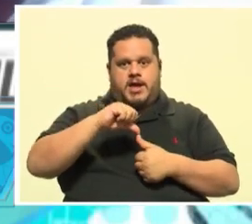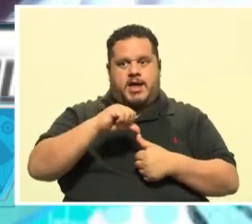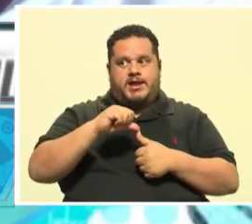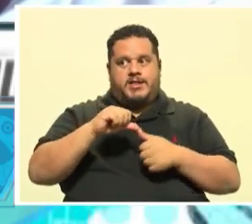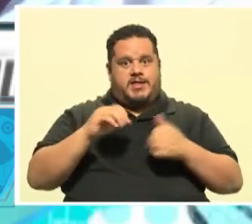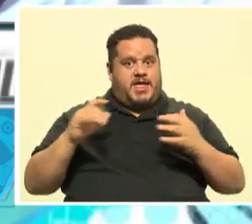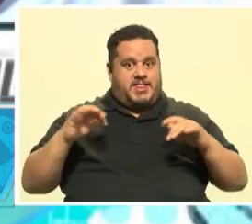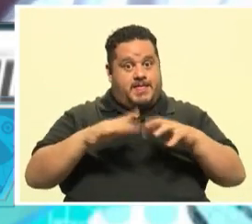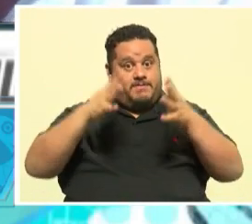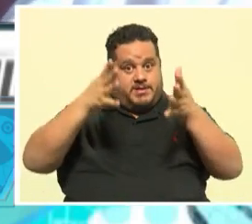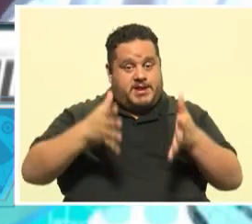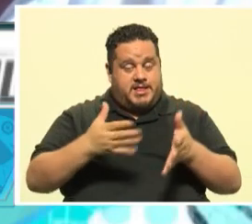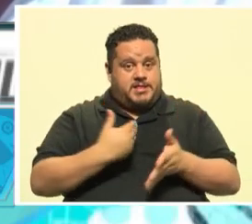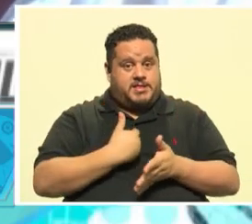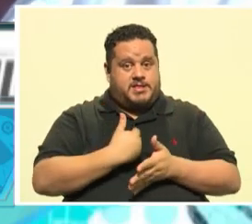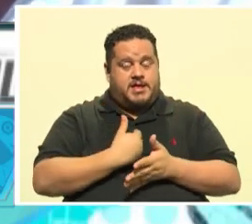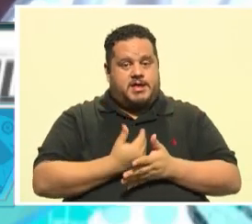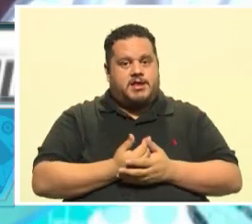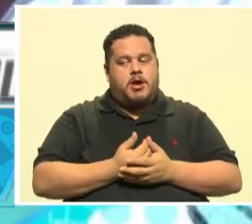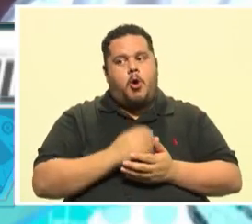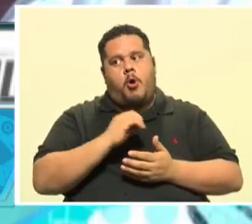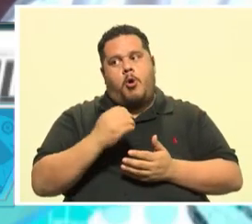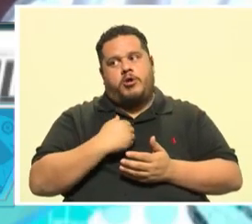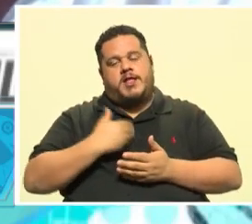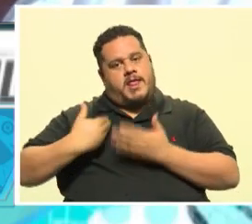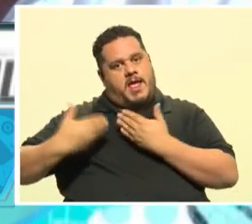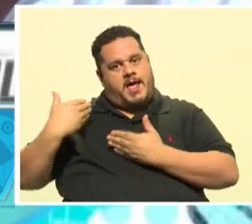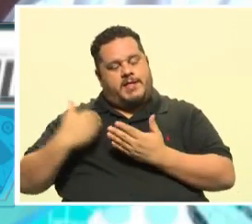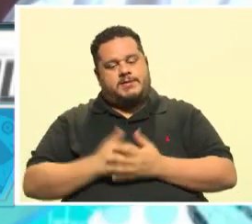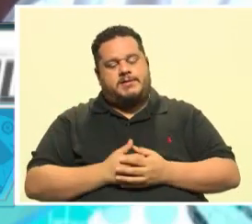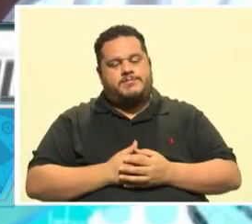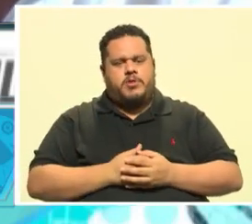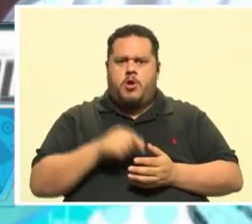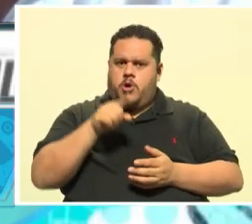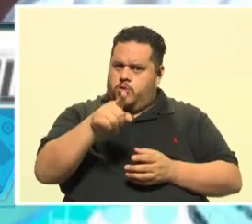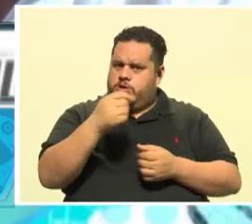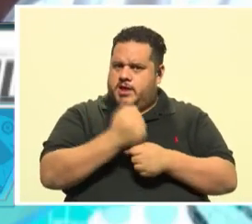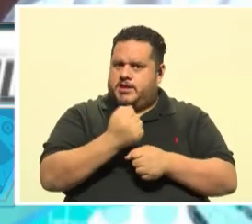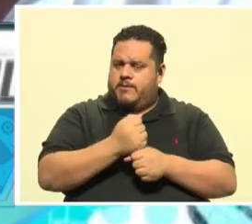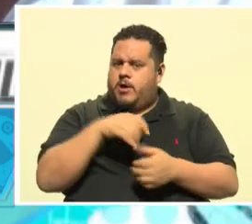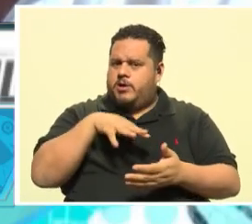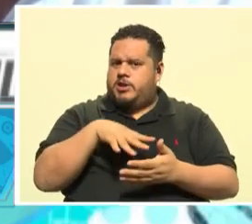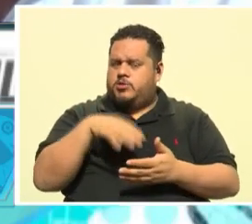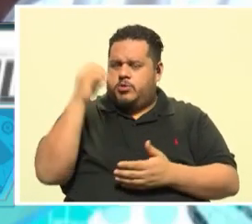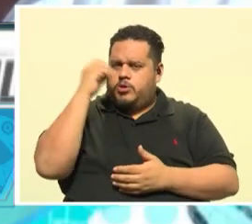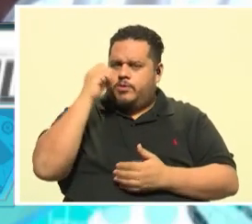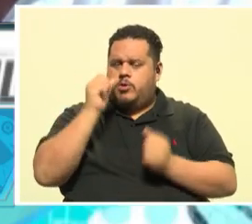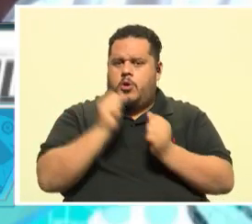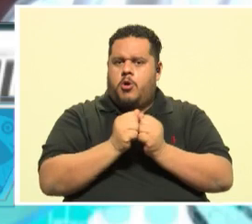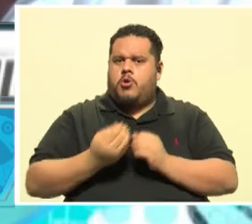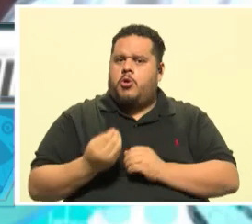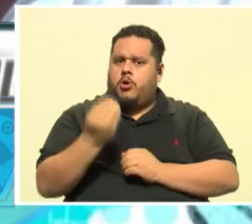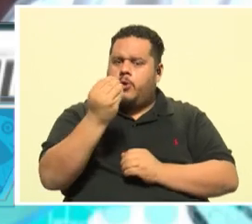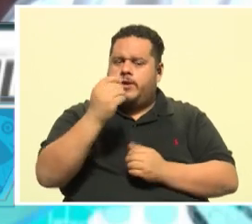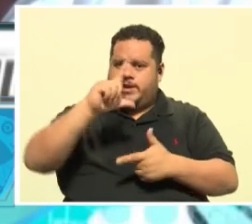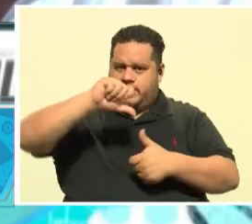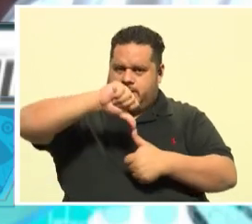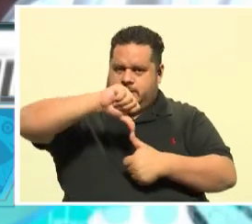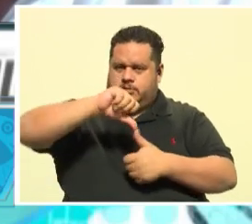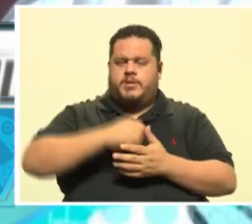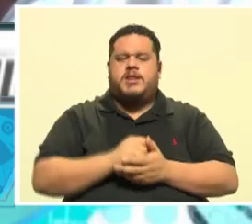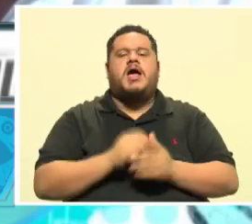a disminuir el envío de remesas a los países de Centroamérica. Hay que decir que en Centroamérica más